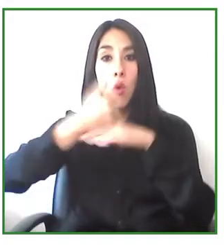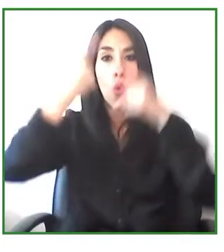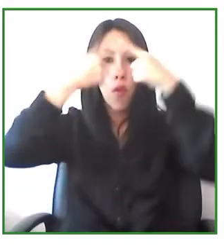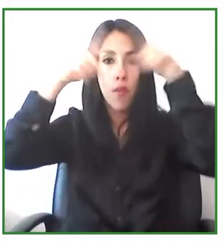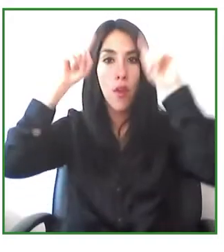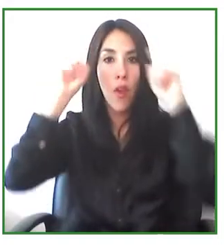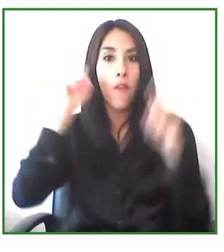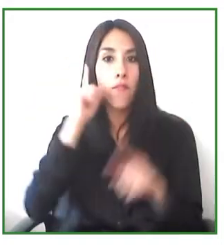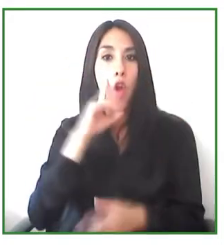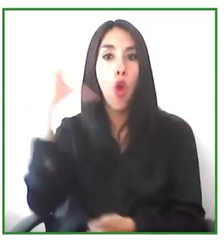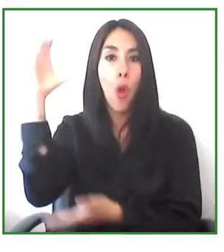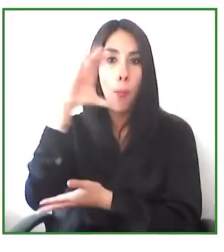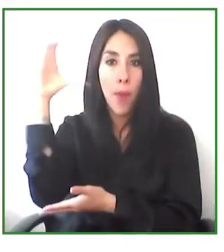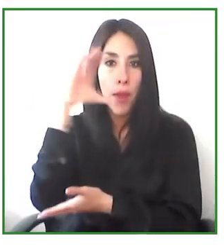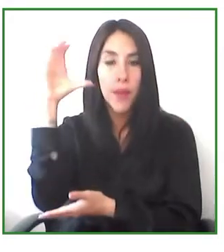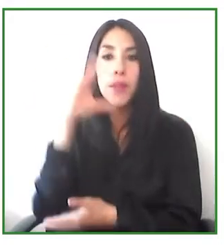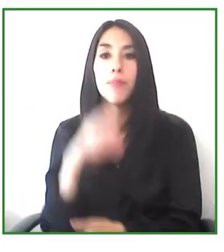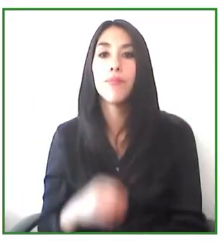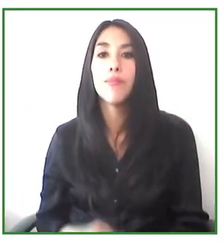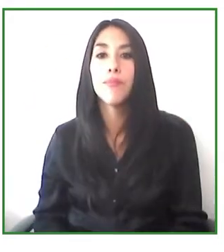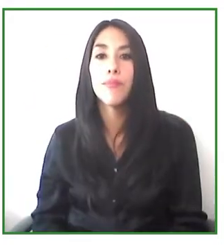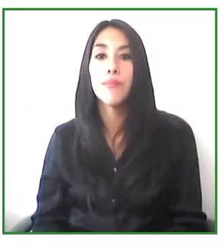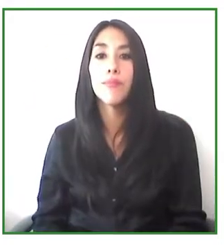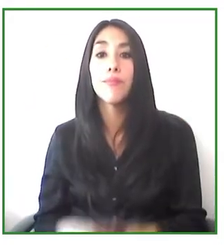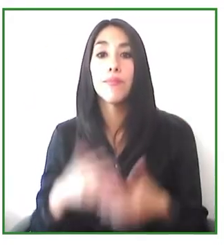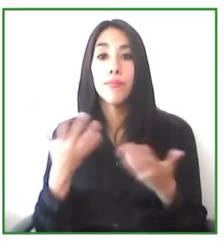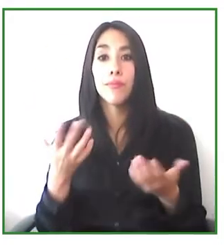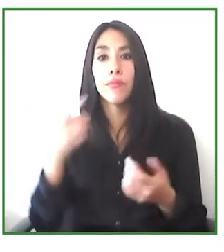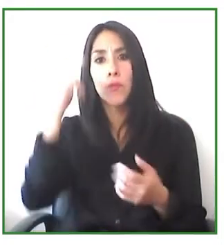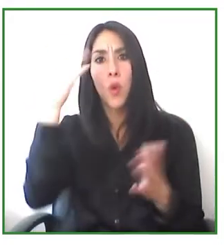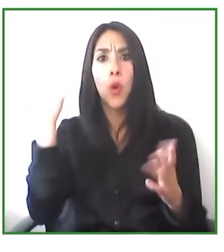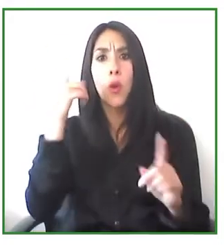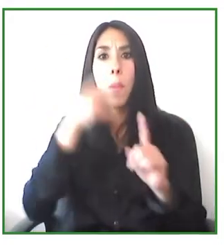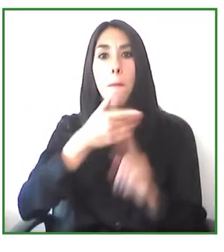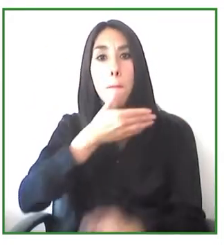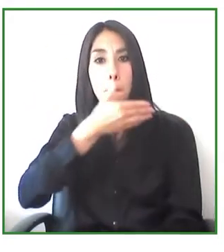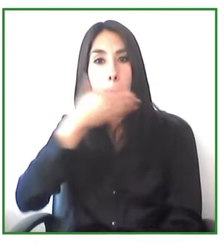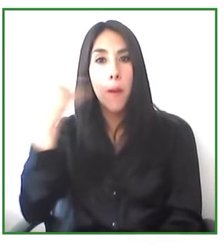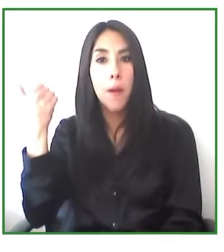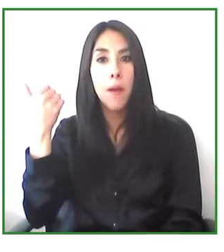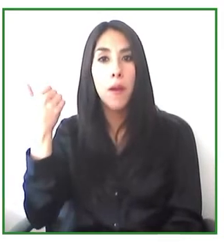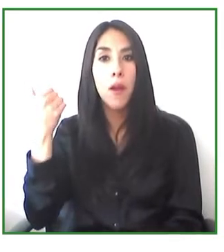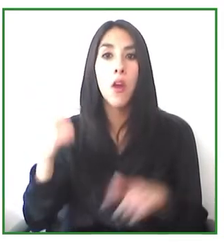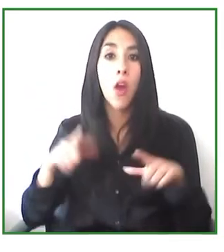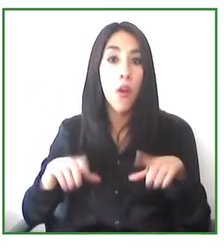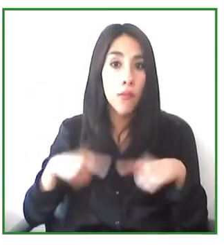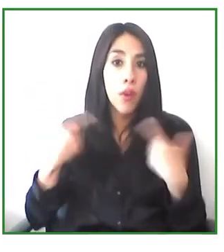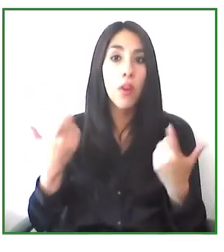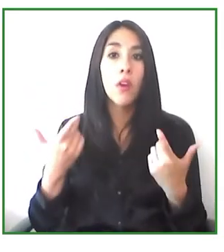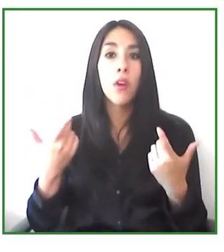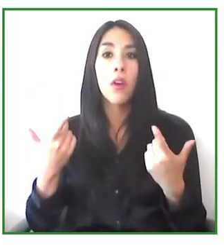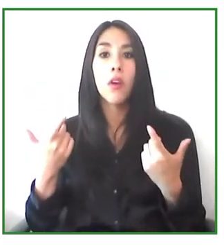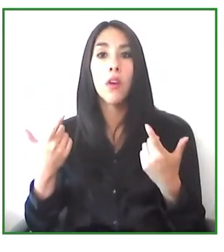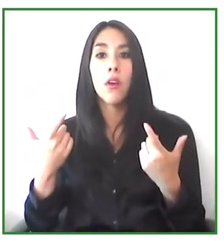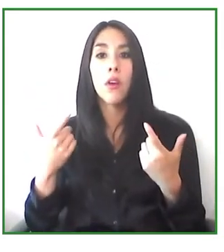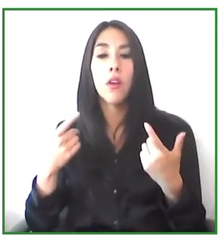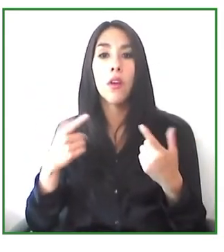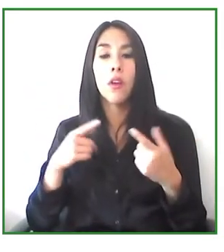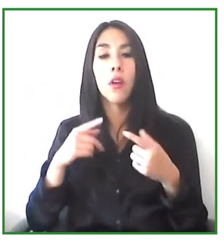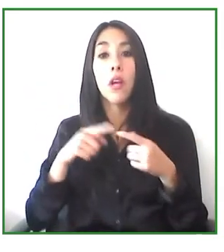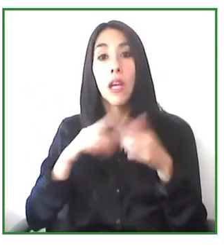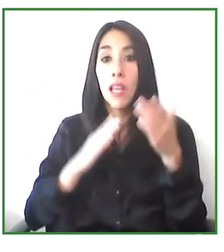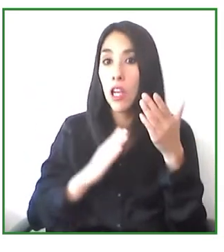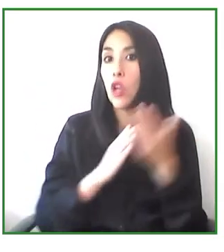donde su misión es mejorar la calidad de vida de las personas sordas a través de la defensa de sus derechos y la realización de acciones y programas que respondan a